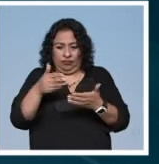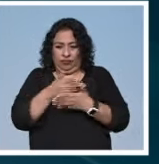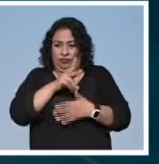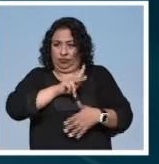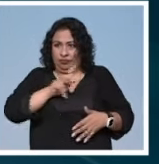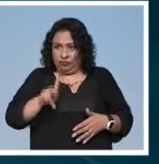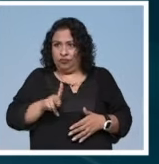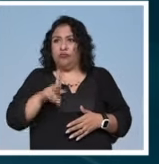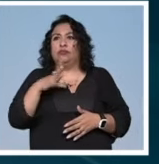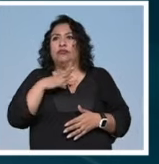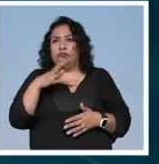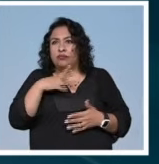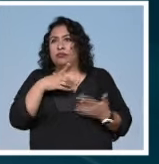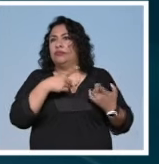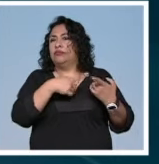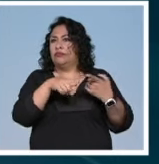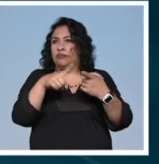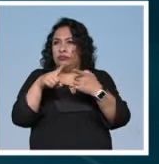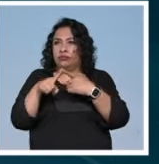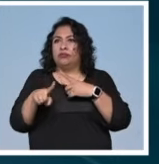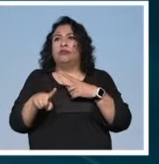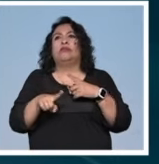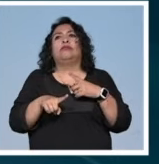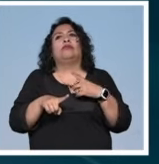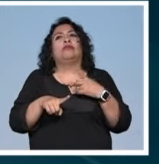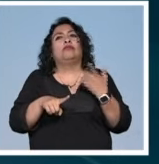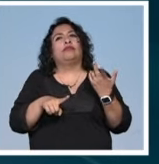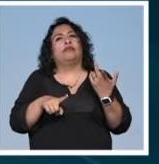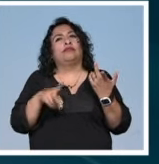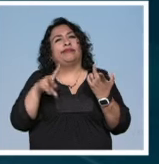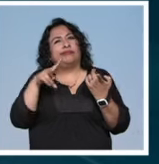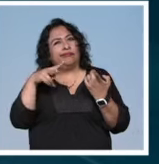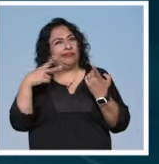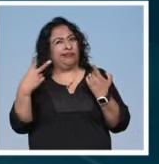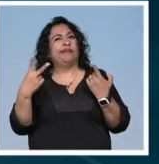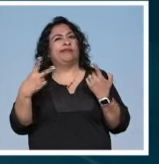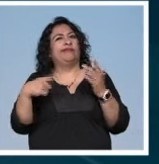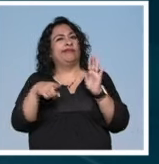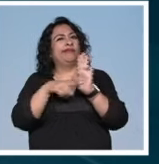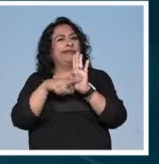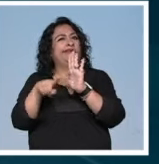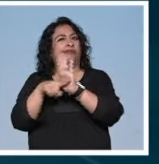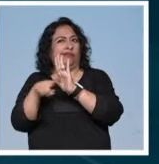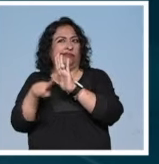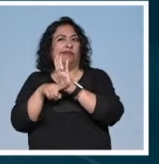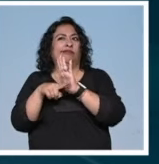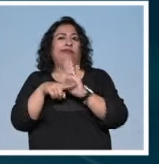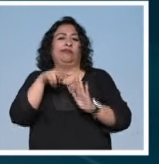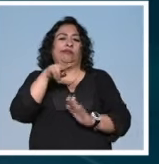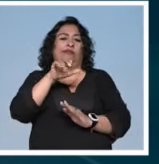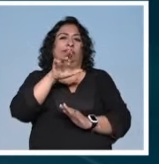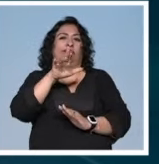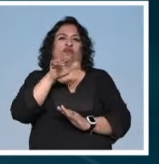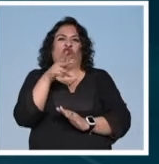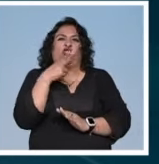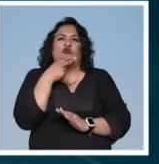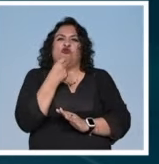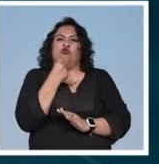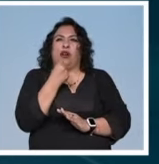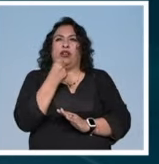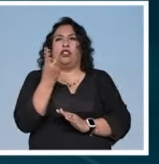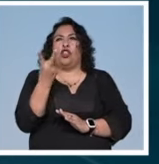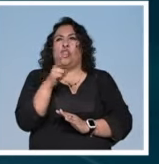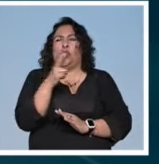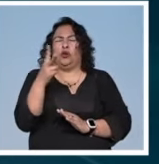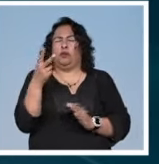también se establecen una serie de paradigmas muy tóxicos, ¿no? Que son los nacionalismos más radicales. Siento que hay dos tensiones